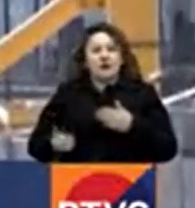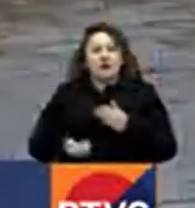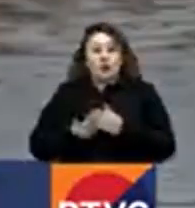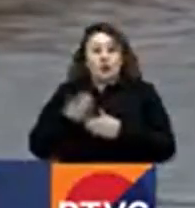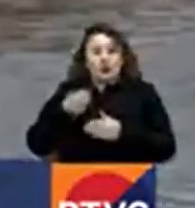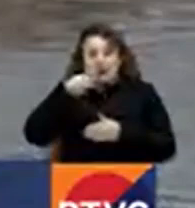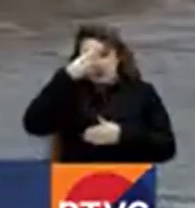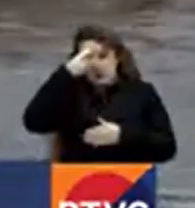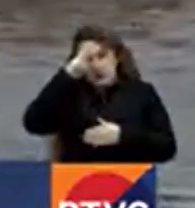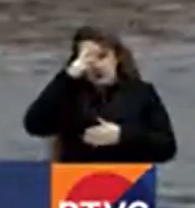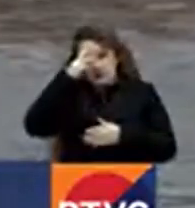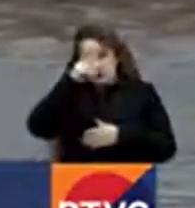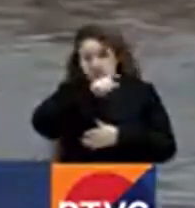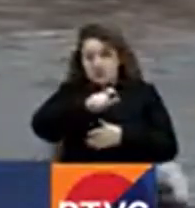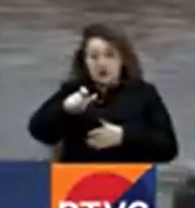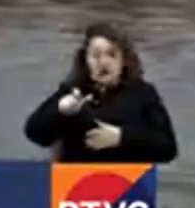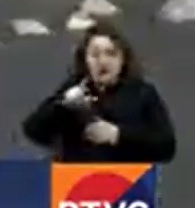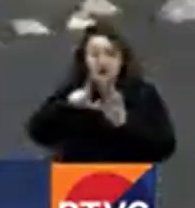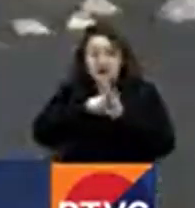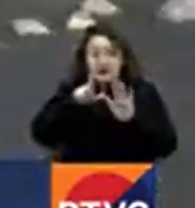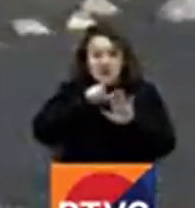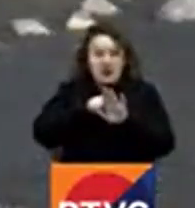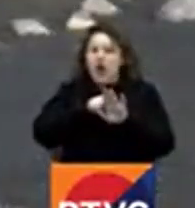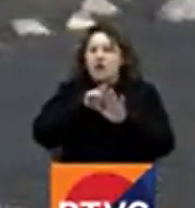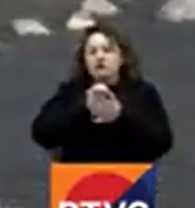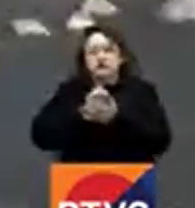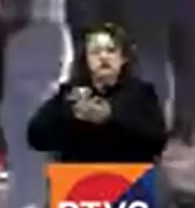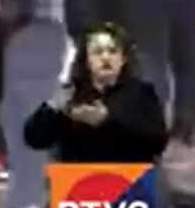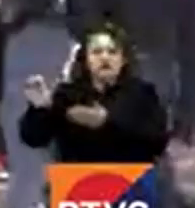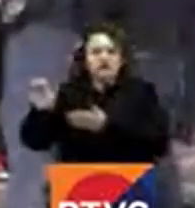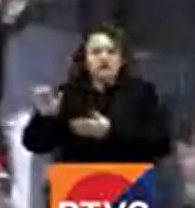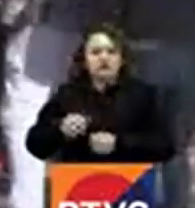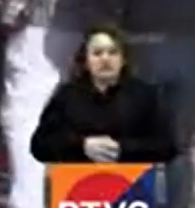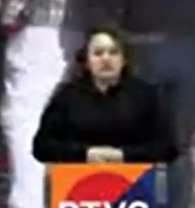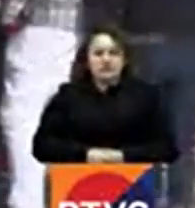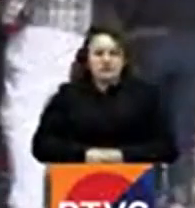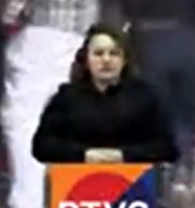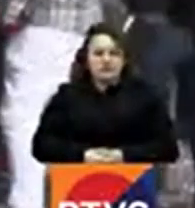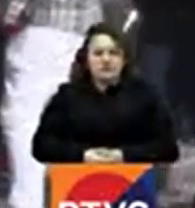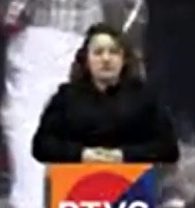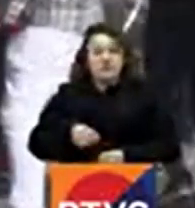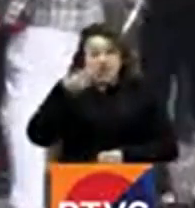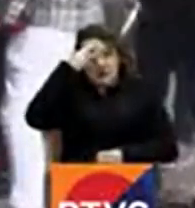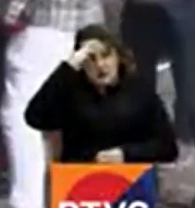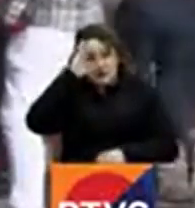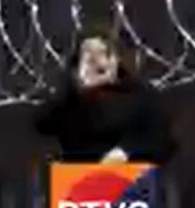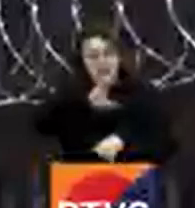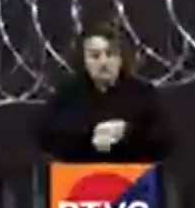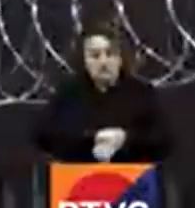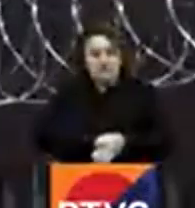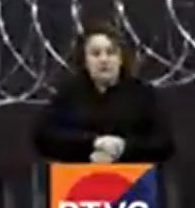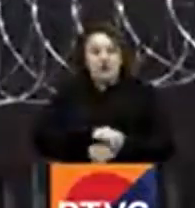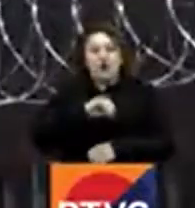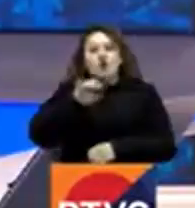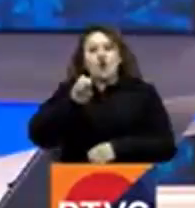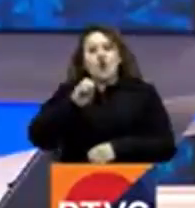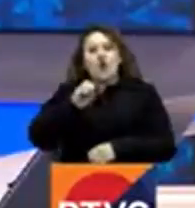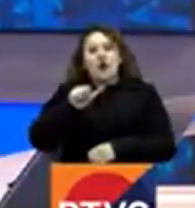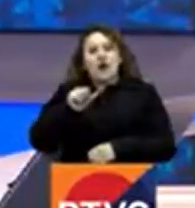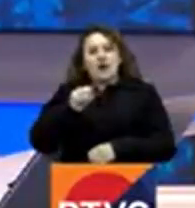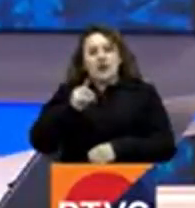México a quienes crucen la frontera de forma irregular y que Fuerza Pública Mexicana detuviera al hijo de Joaquín El Chapo